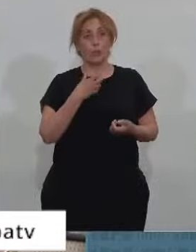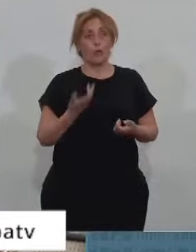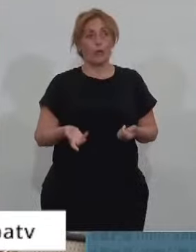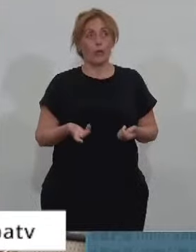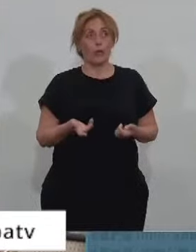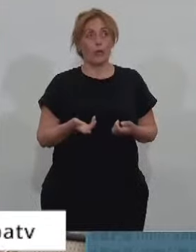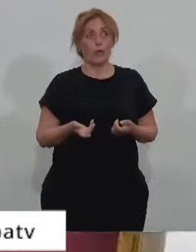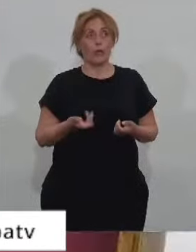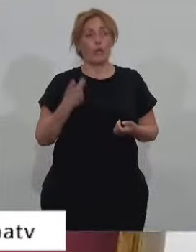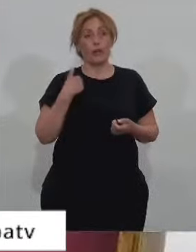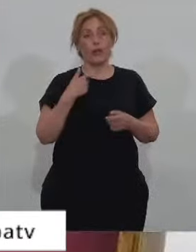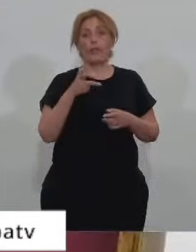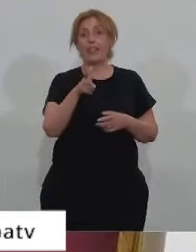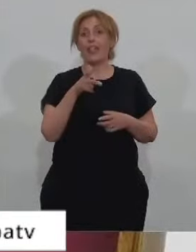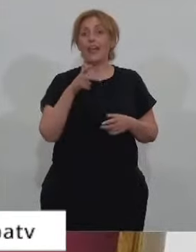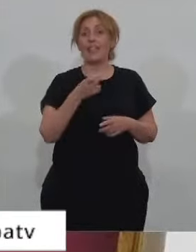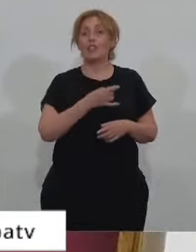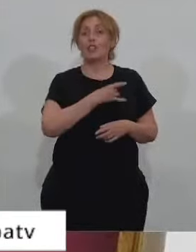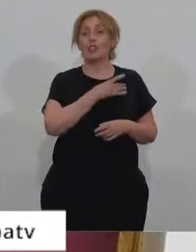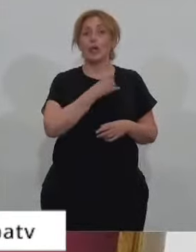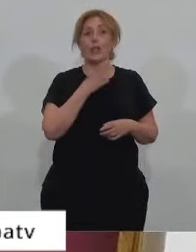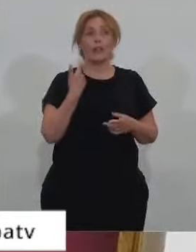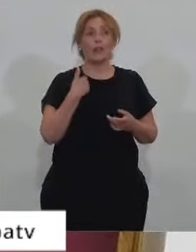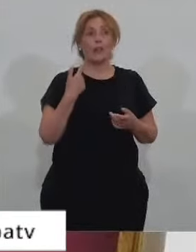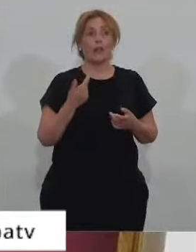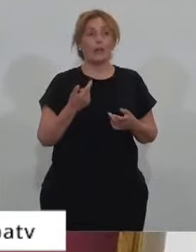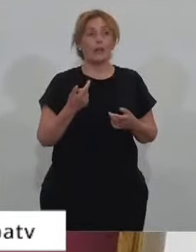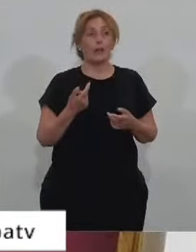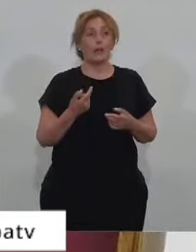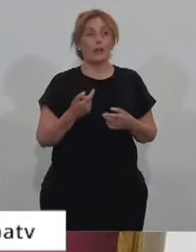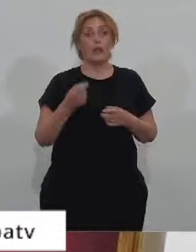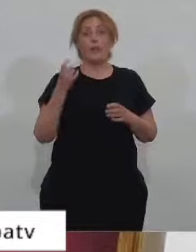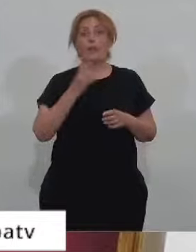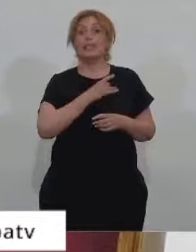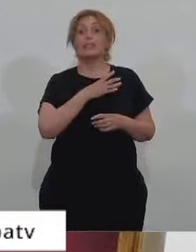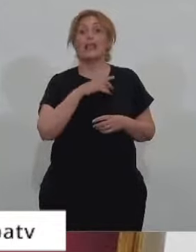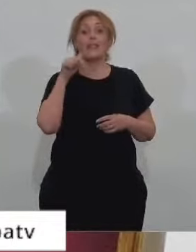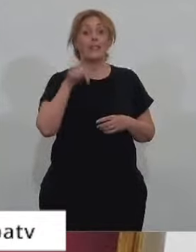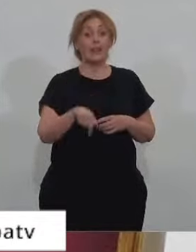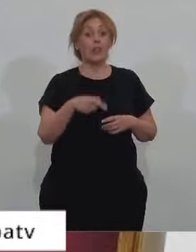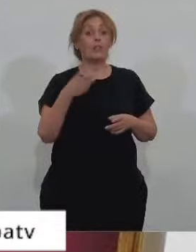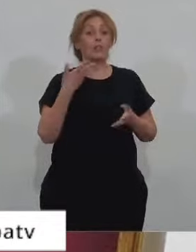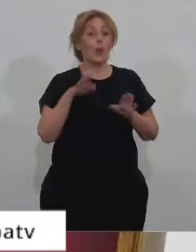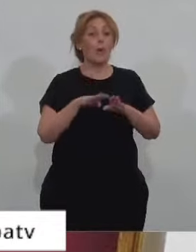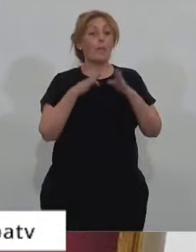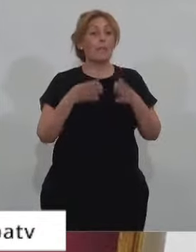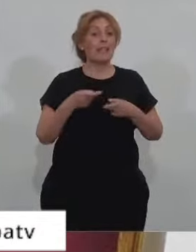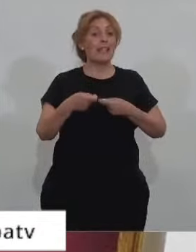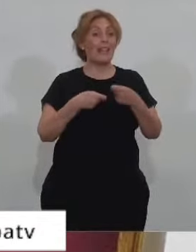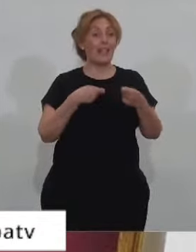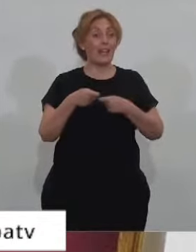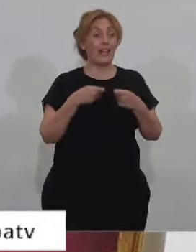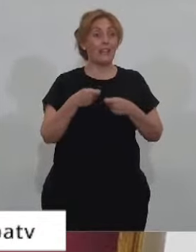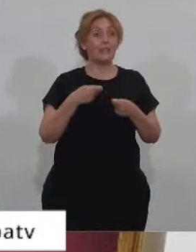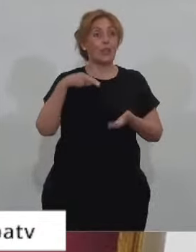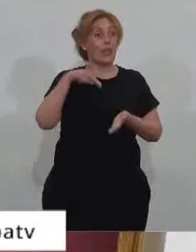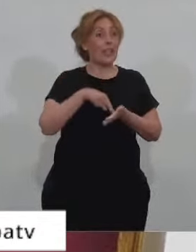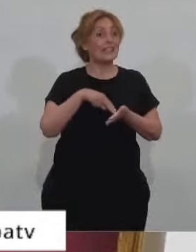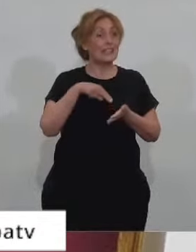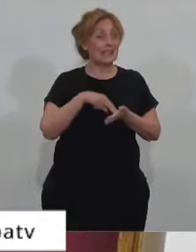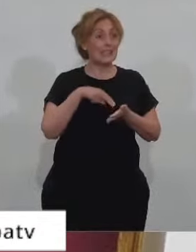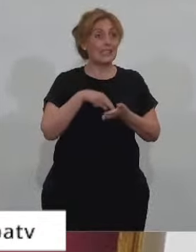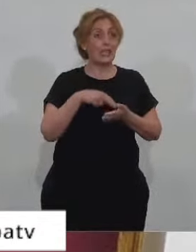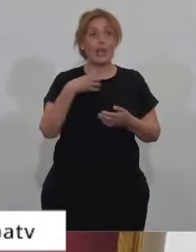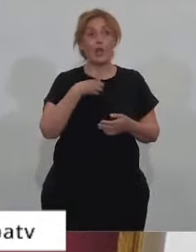un sindicato que en mesa general de negociación existía no pueda intervenir en esta negociación con arreglo